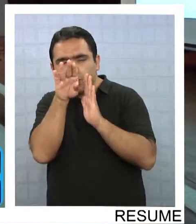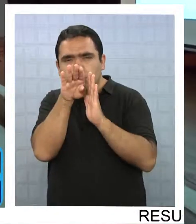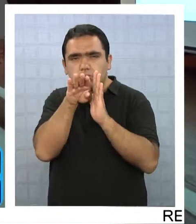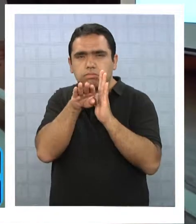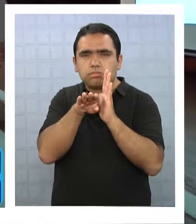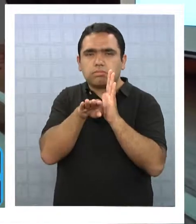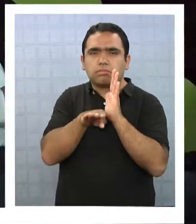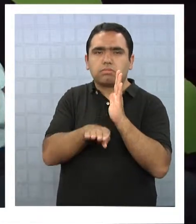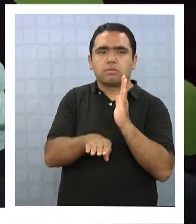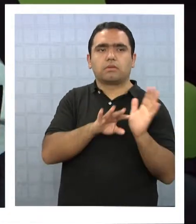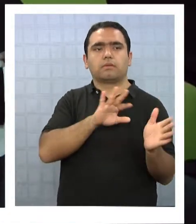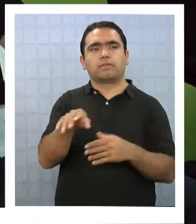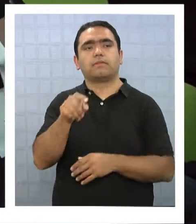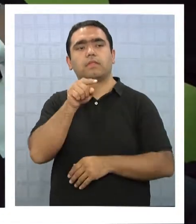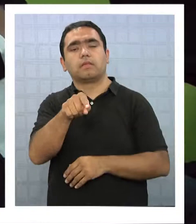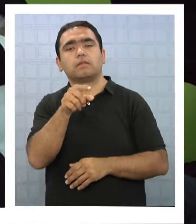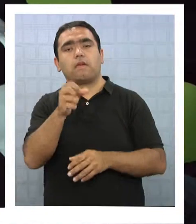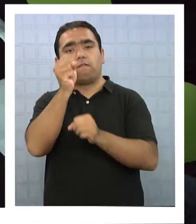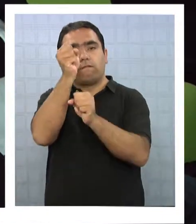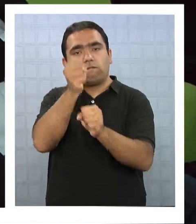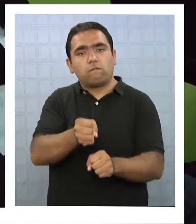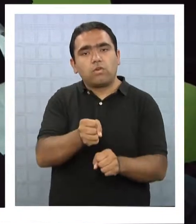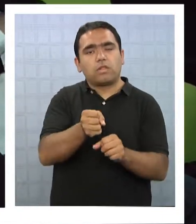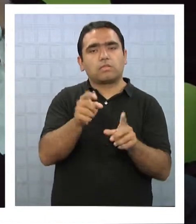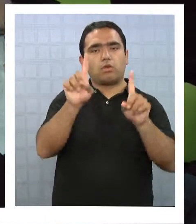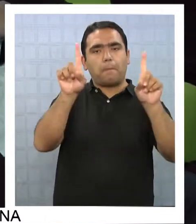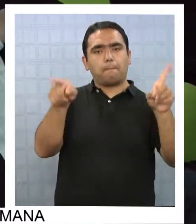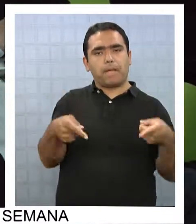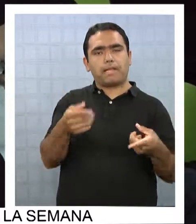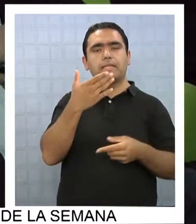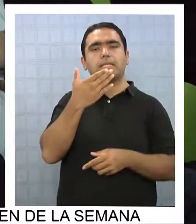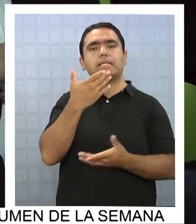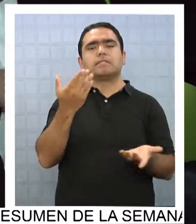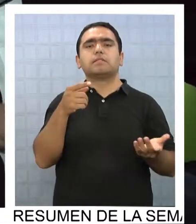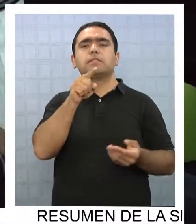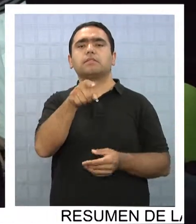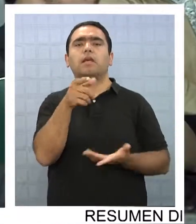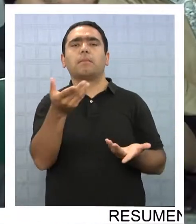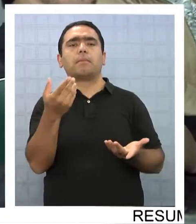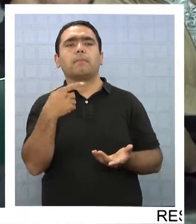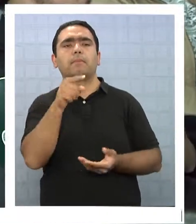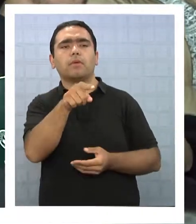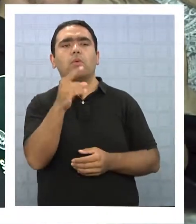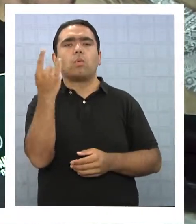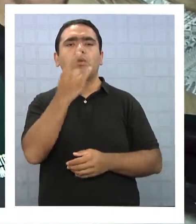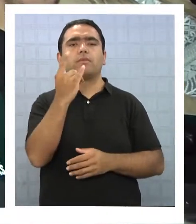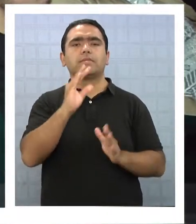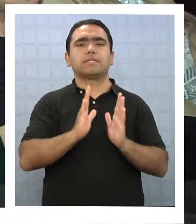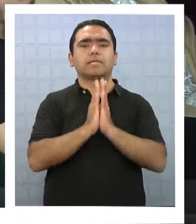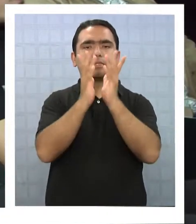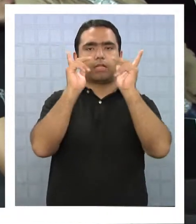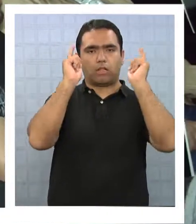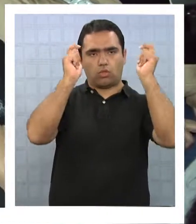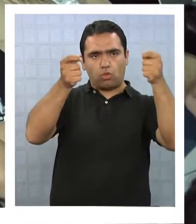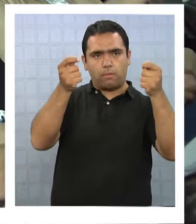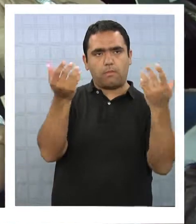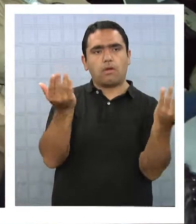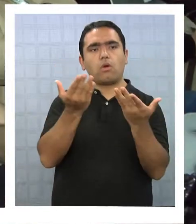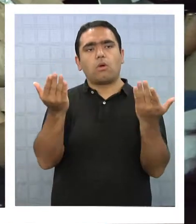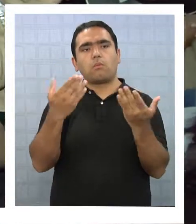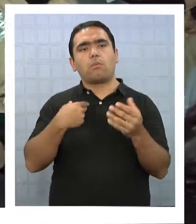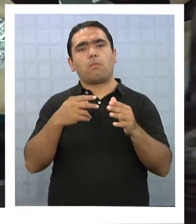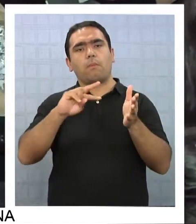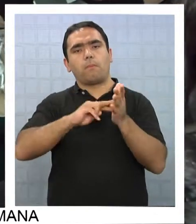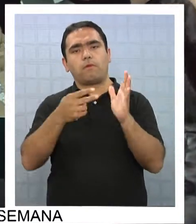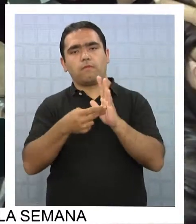organizado por Fundación Paréntesis y la Universidad Santo Tomás, donde se explicó que este sistema puede solucionar de raíz los problemas